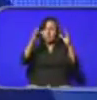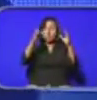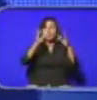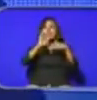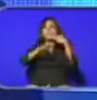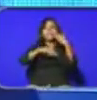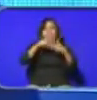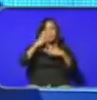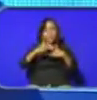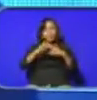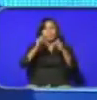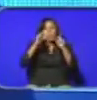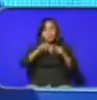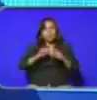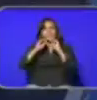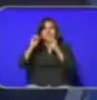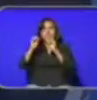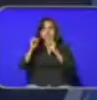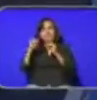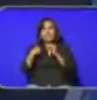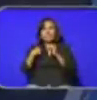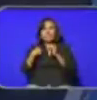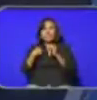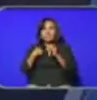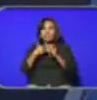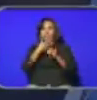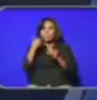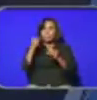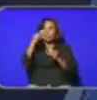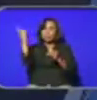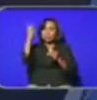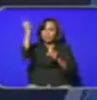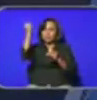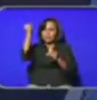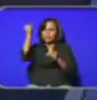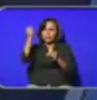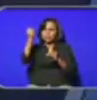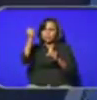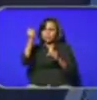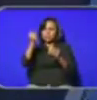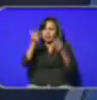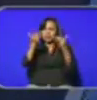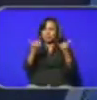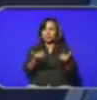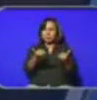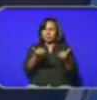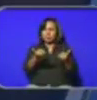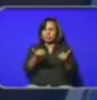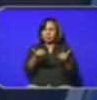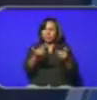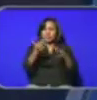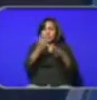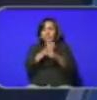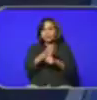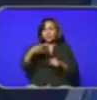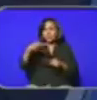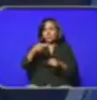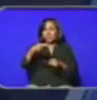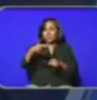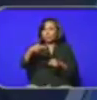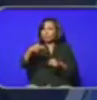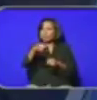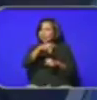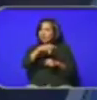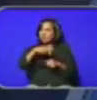oportunidades de éxito en ese docente. Este es Panorama y nos toca ir al segundo cambio, pero al regresar vamos a conversar